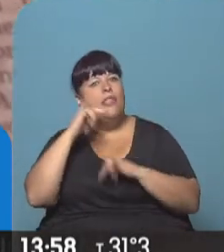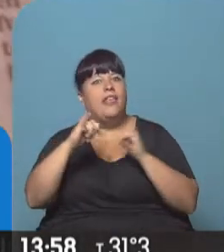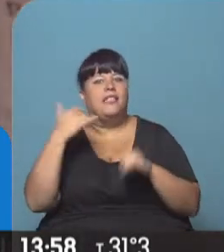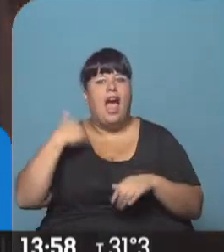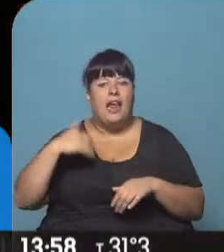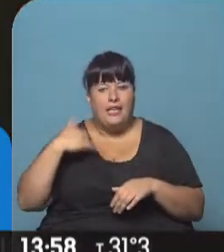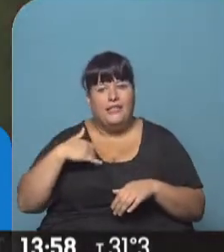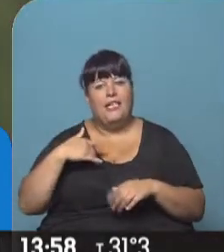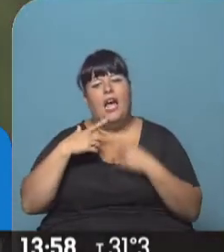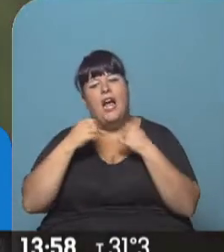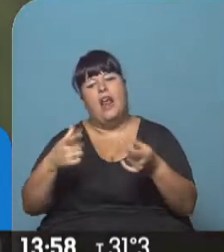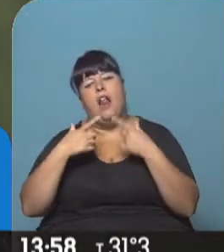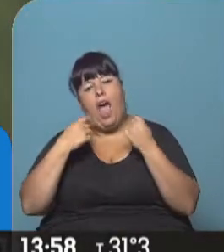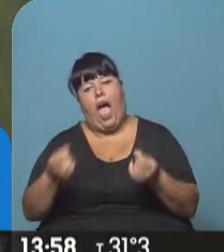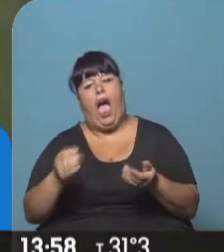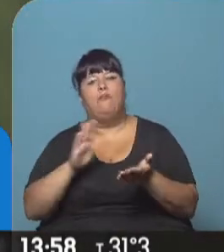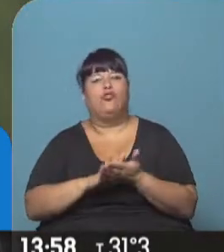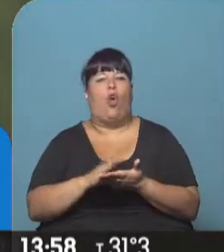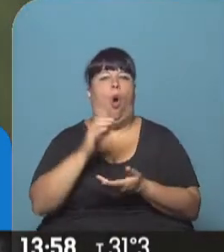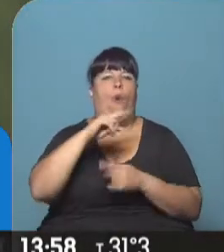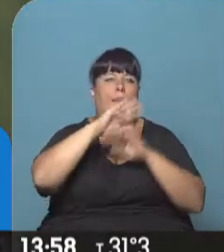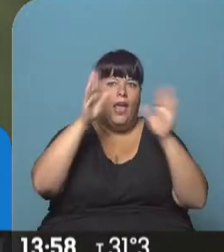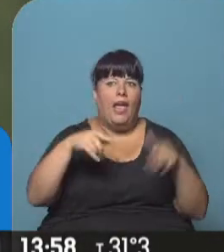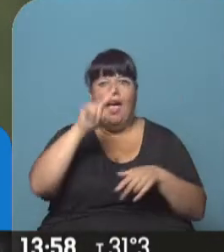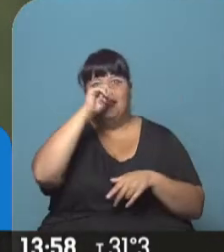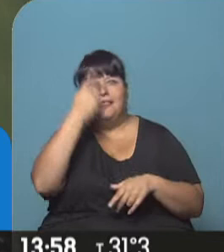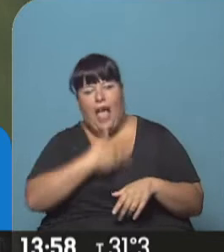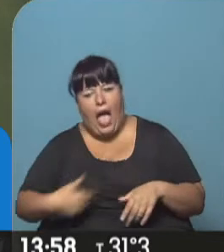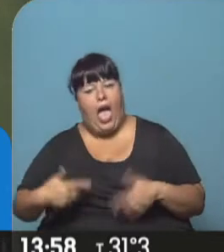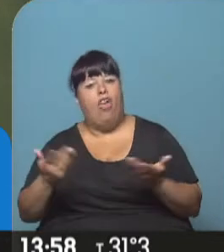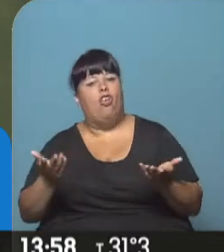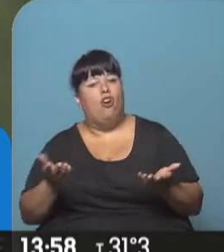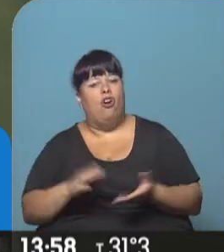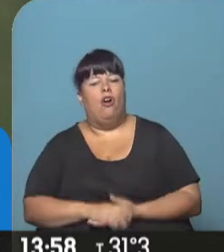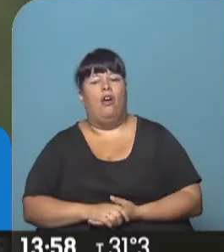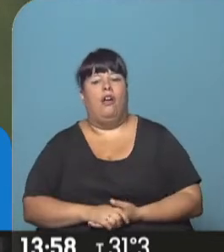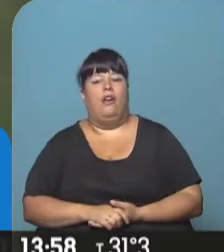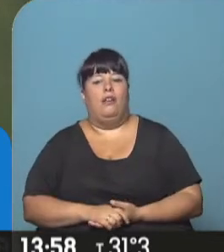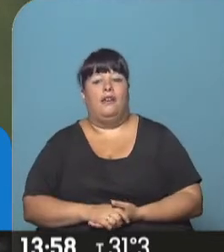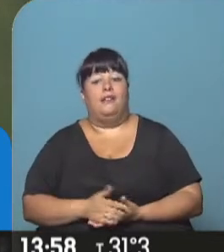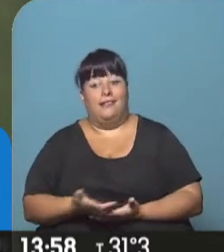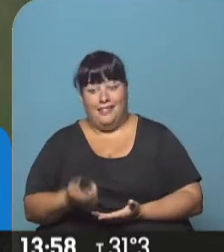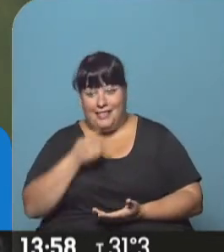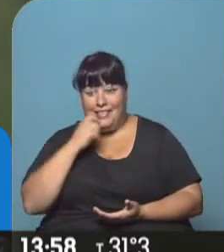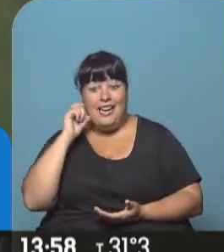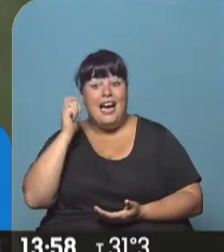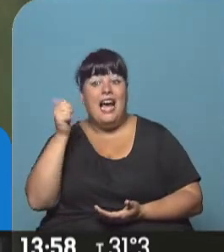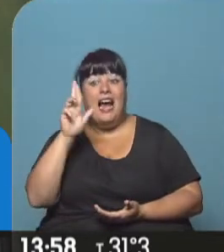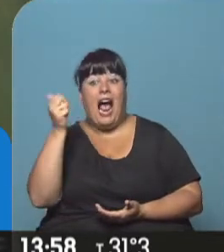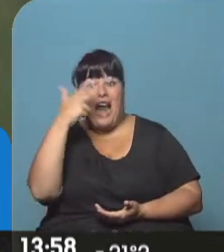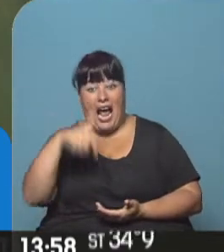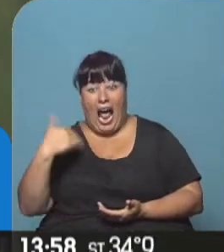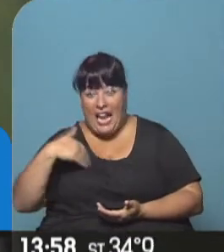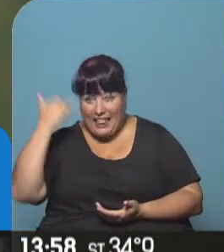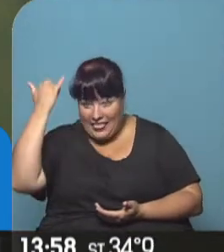Argentina, muchas quejas sobre las instituciones, sobre el Estado. Y tener al Garrahan, que